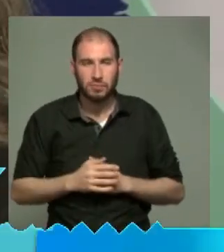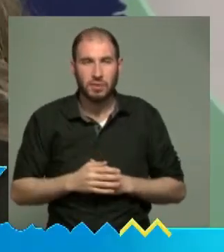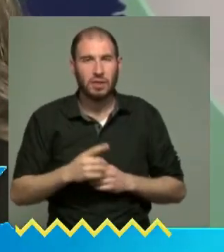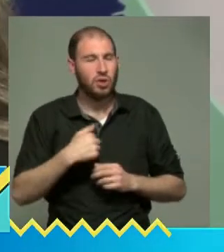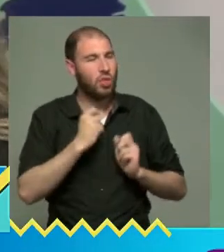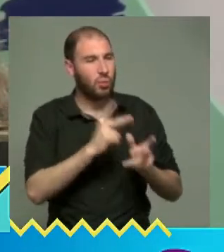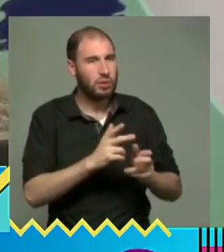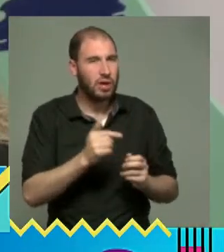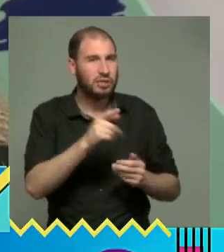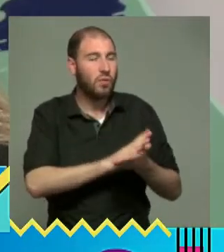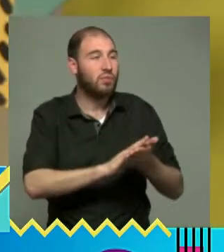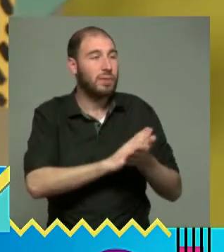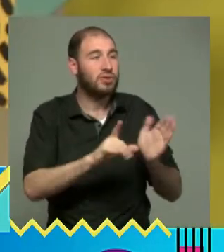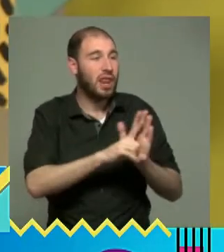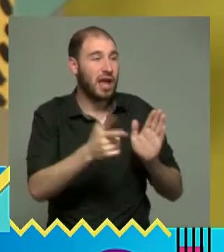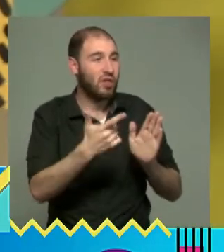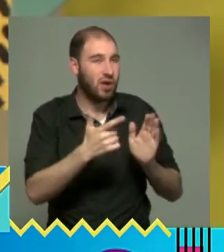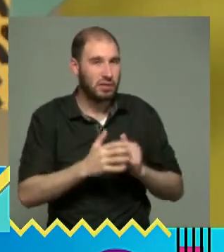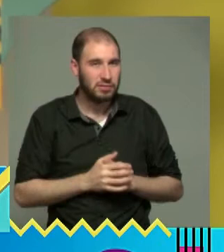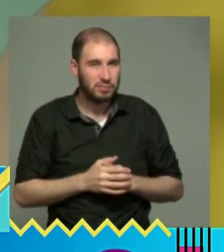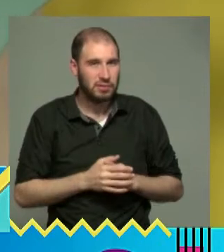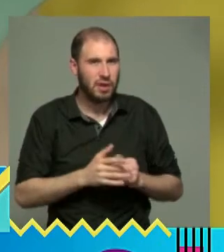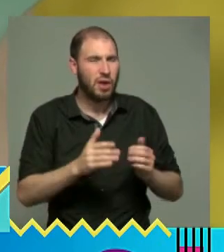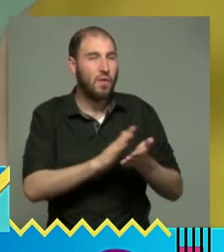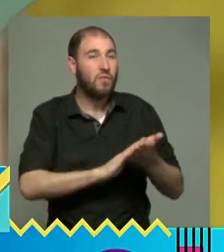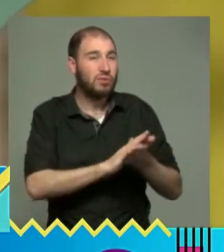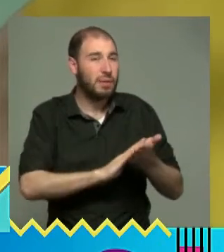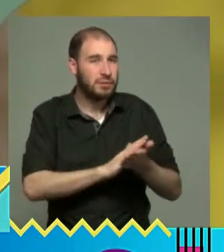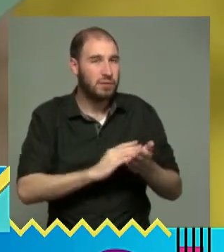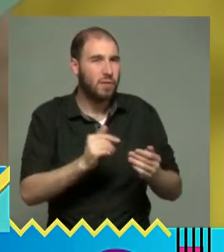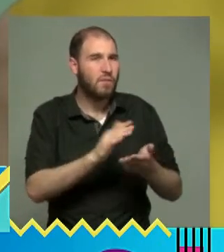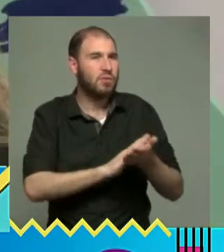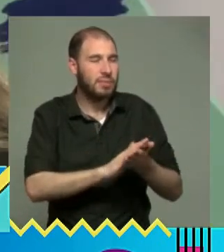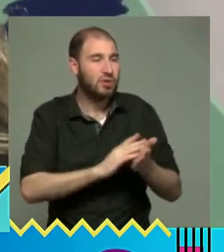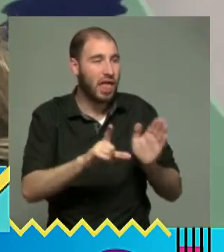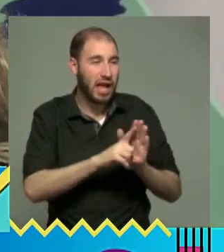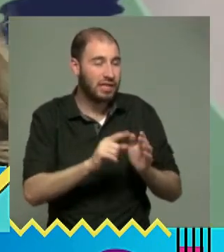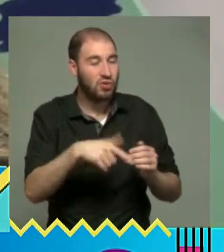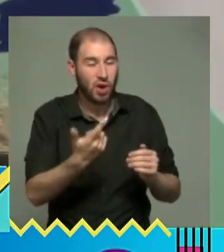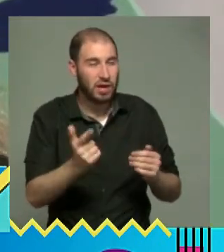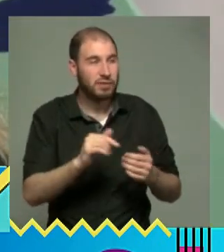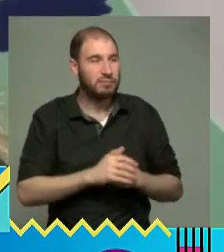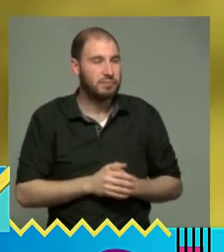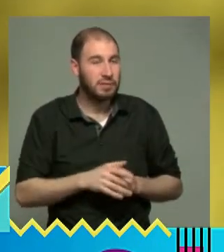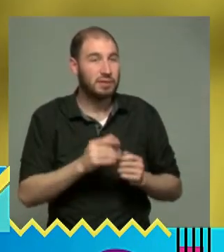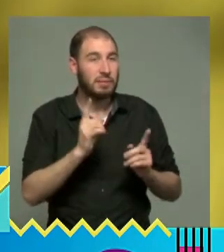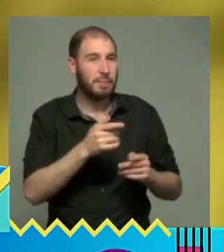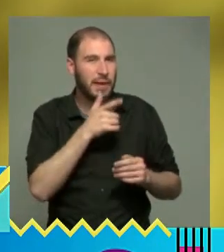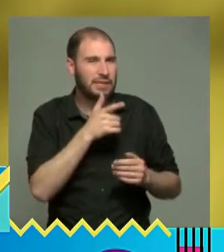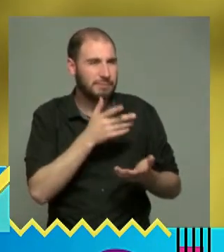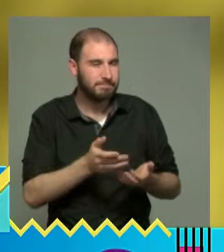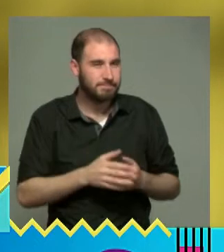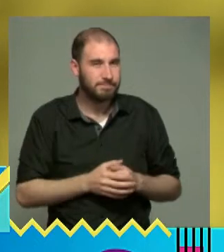una cosa, eso no tiene fundamento Dejame- legal alguno. Sí Ni tengo fundamento fundamento legal. tampoco, no, ni fundamento Y hay mucho legal y fundamento también me legal, hay parece, la verdad, como